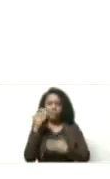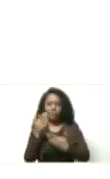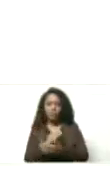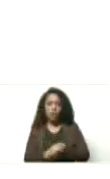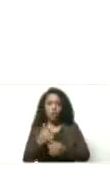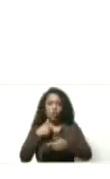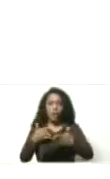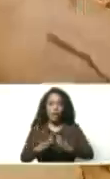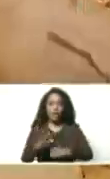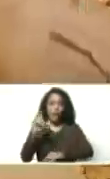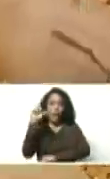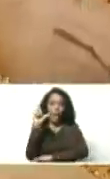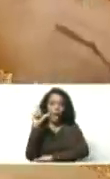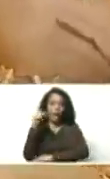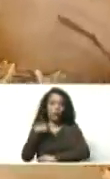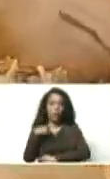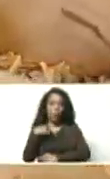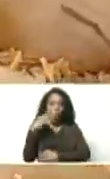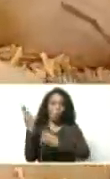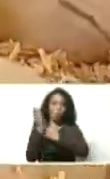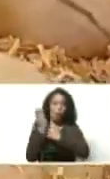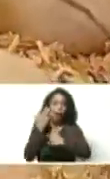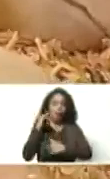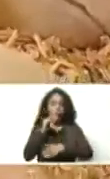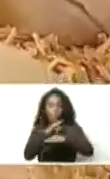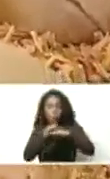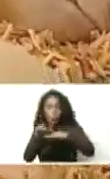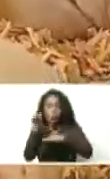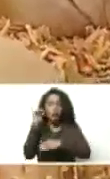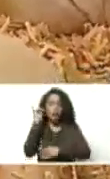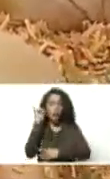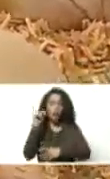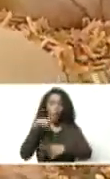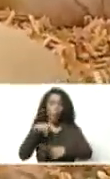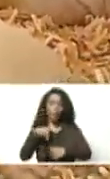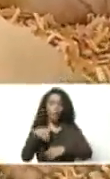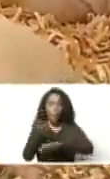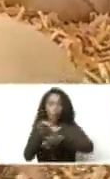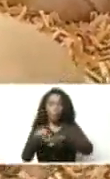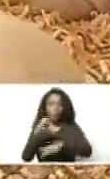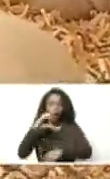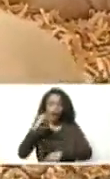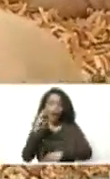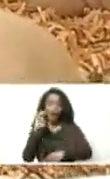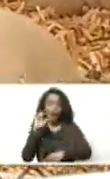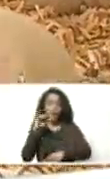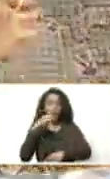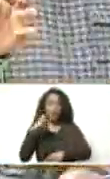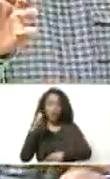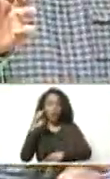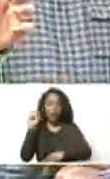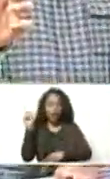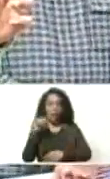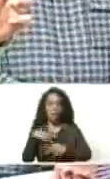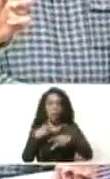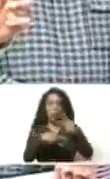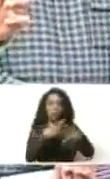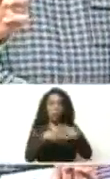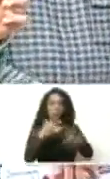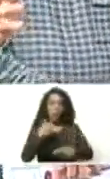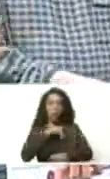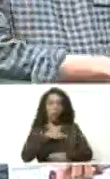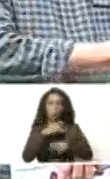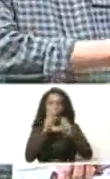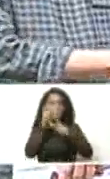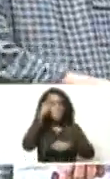Lara, me crié en Yaracuy y ahorita estoy en Trujillo, en el municipio Carache, en Mesa Arriba, presidente. ¿Produciendo por allá? Estamos produciendo con el